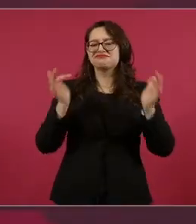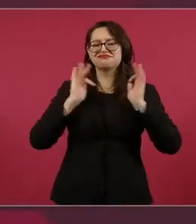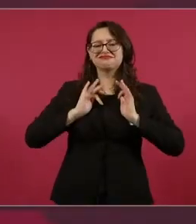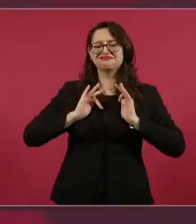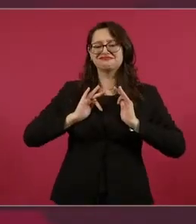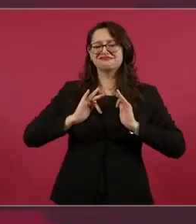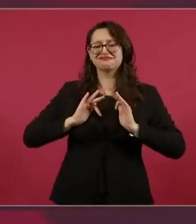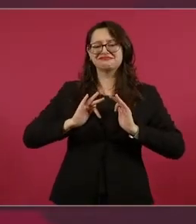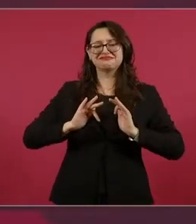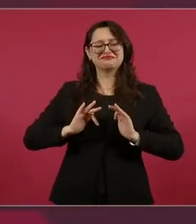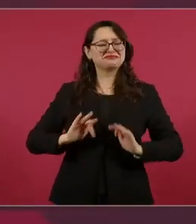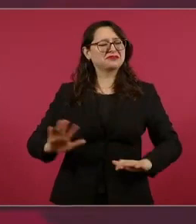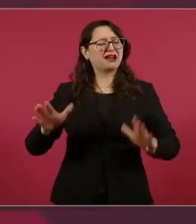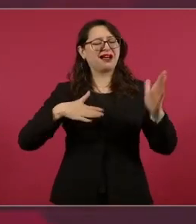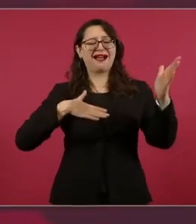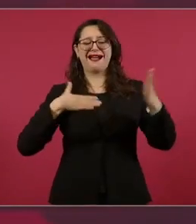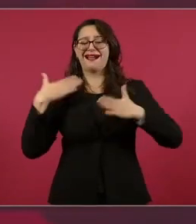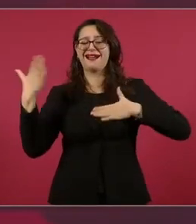gente